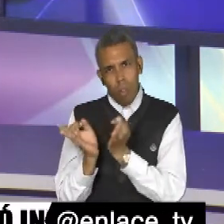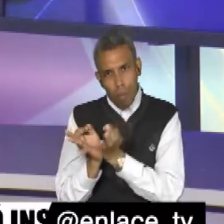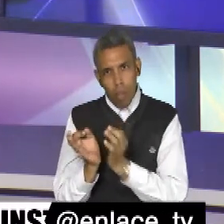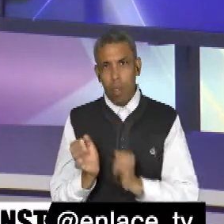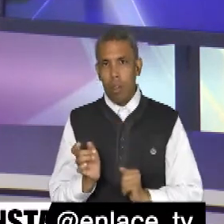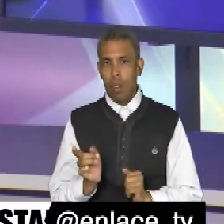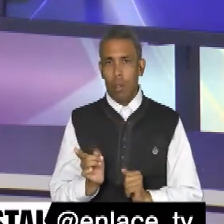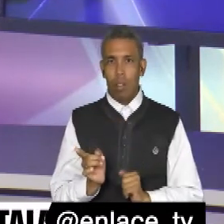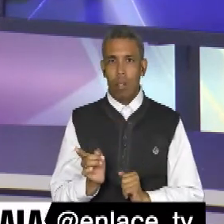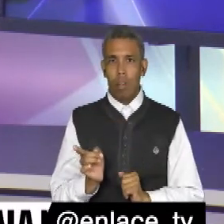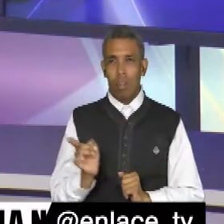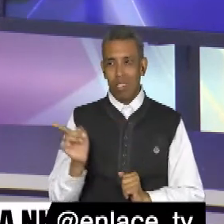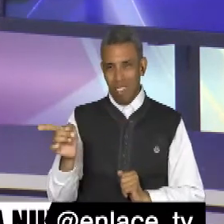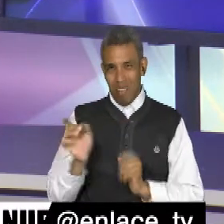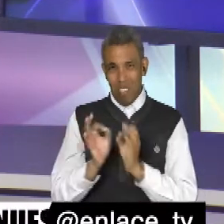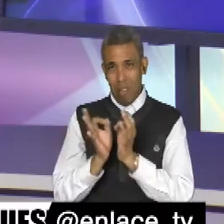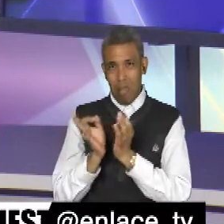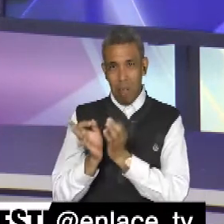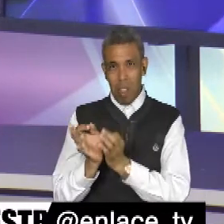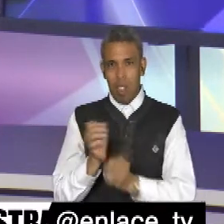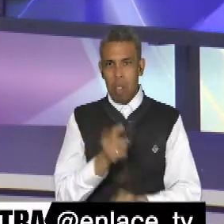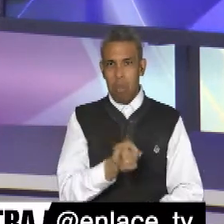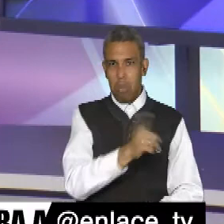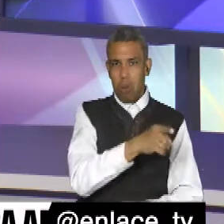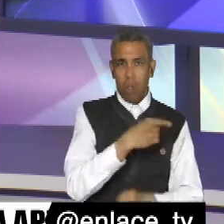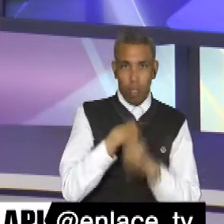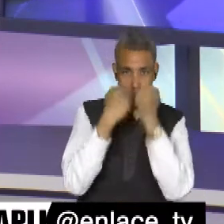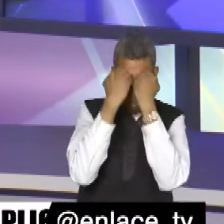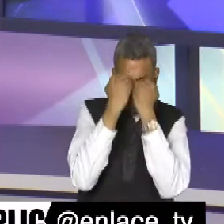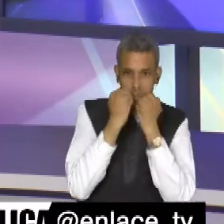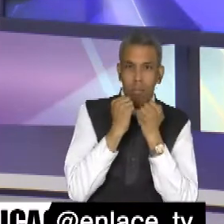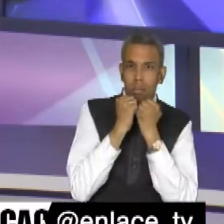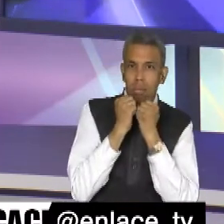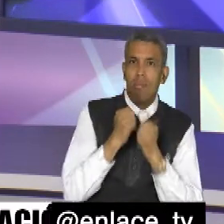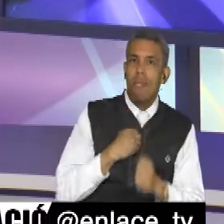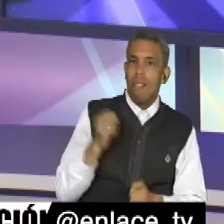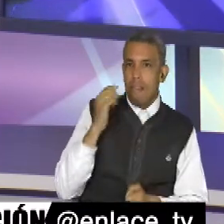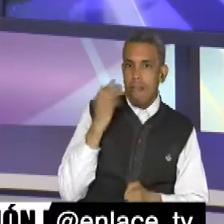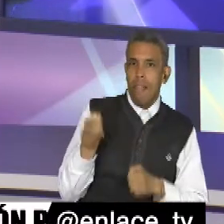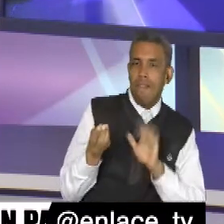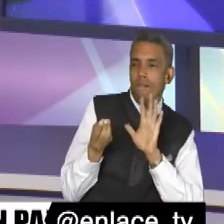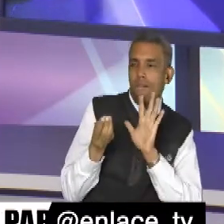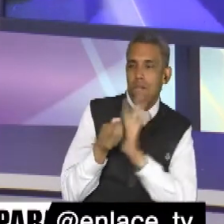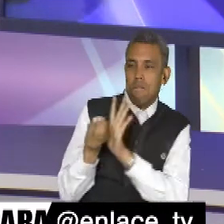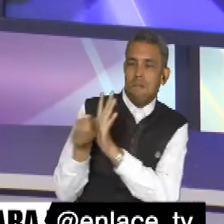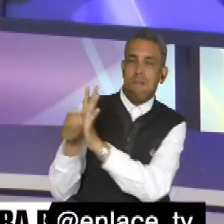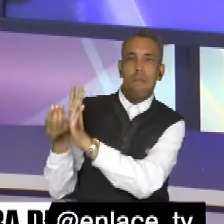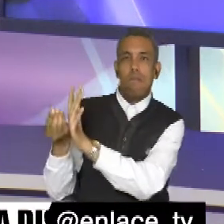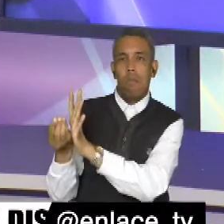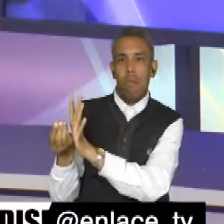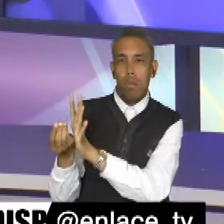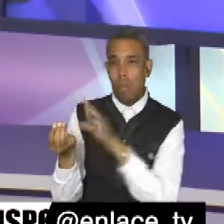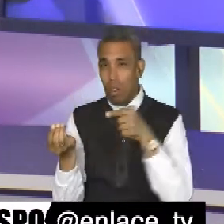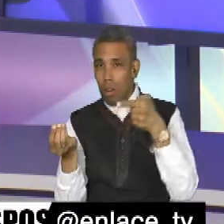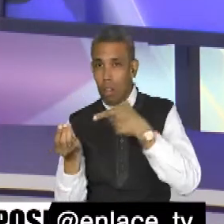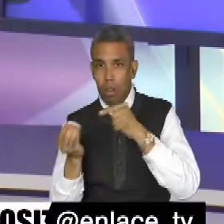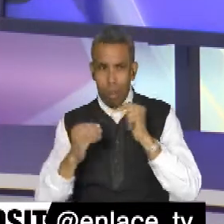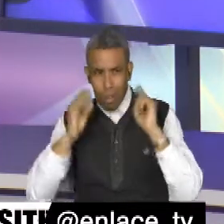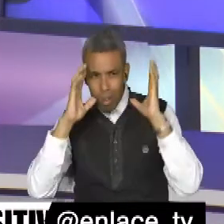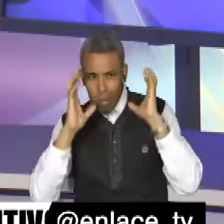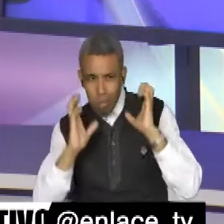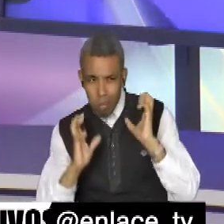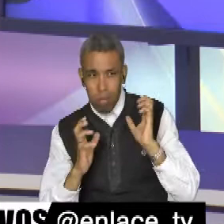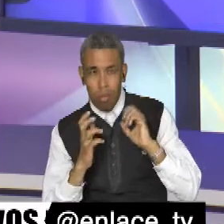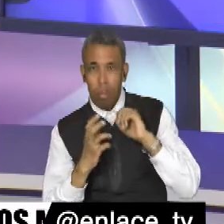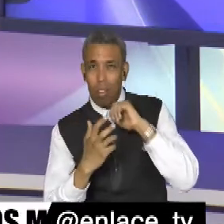desde el municipio de San Pablo Sur de Bolívar. Las víctimas denuncian que están en medio del conflicto armado y que están siendo, además de ser